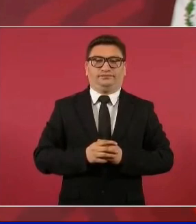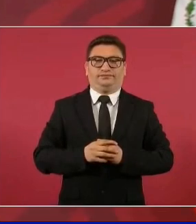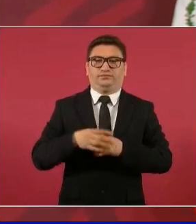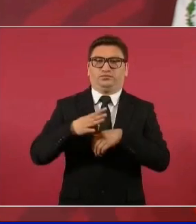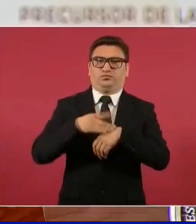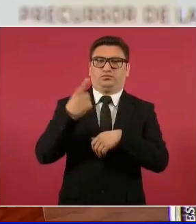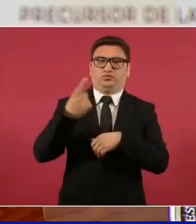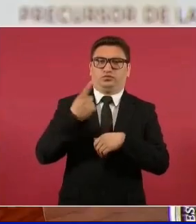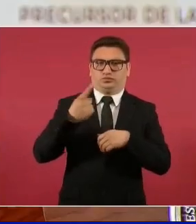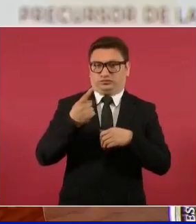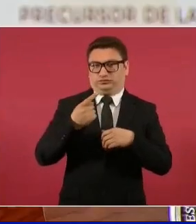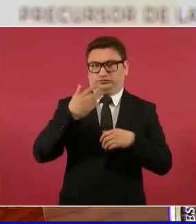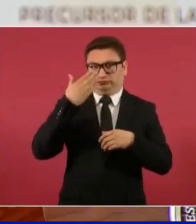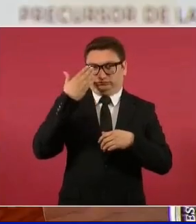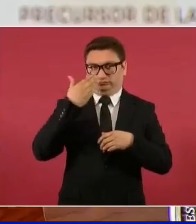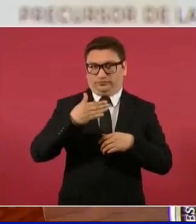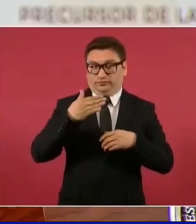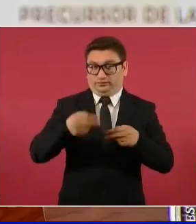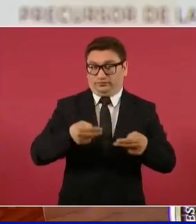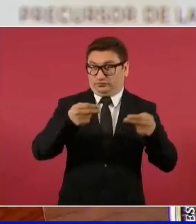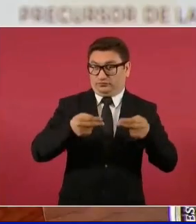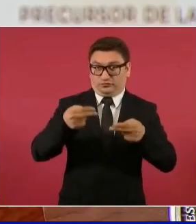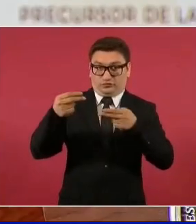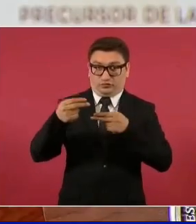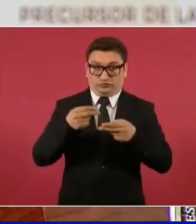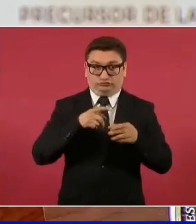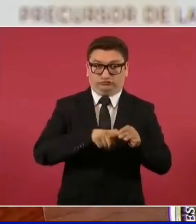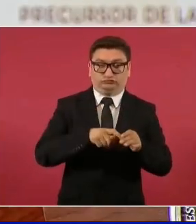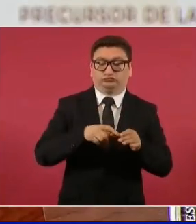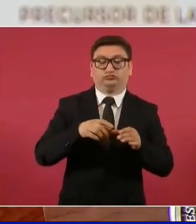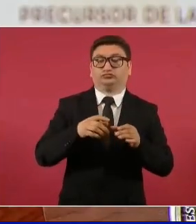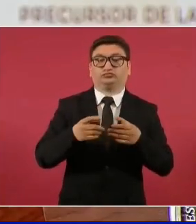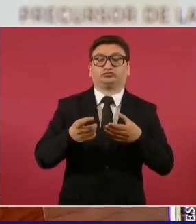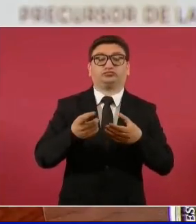porque la economía formal no creció.